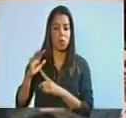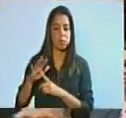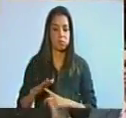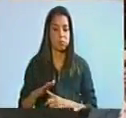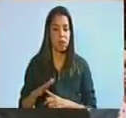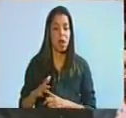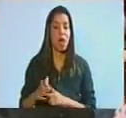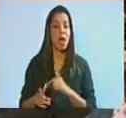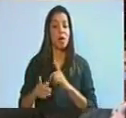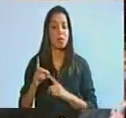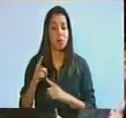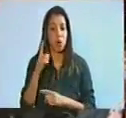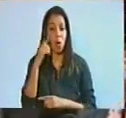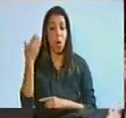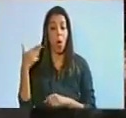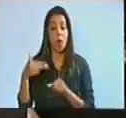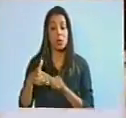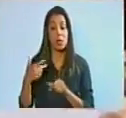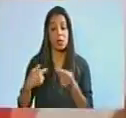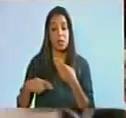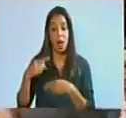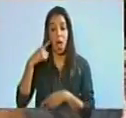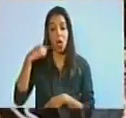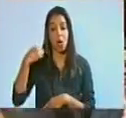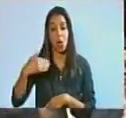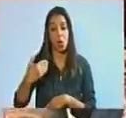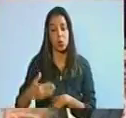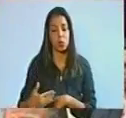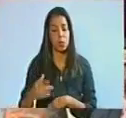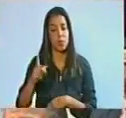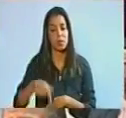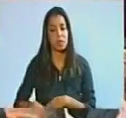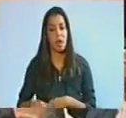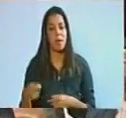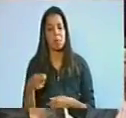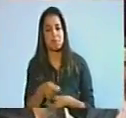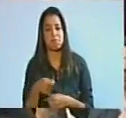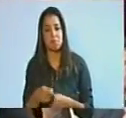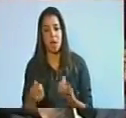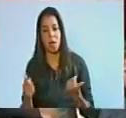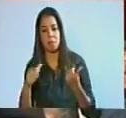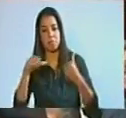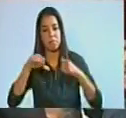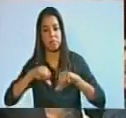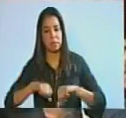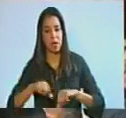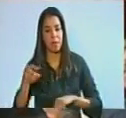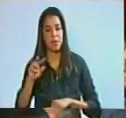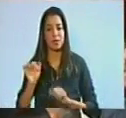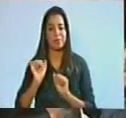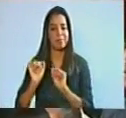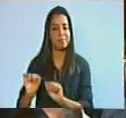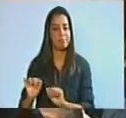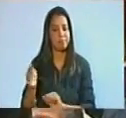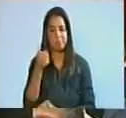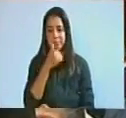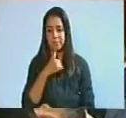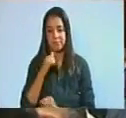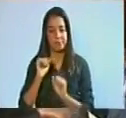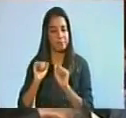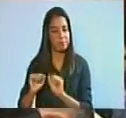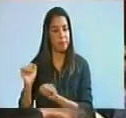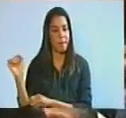nos vienen del pasado como los elementos de guerra de orden coyuntural que hoy afectan seriamente a la economía venezolana. Es